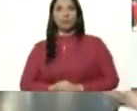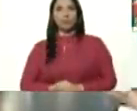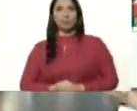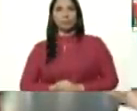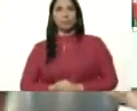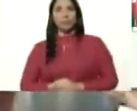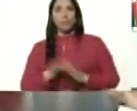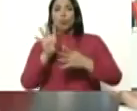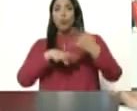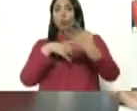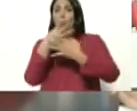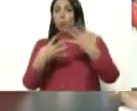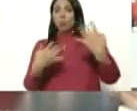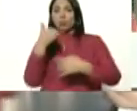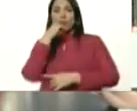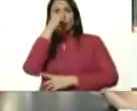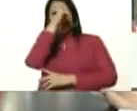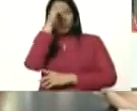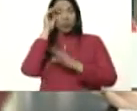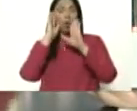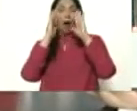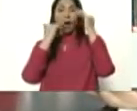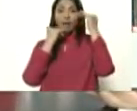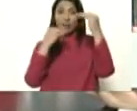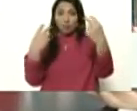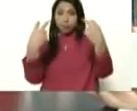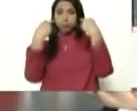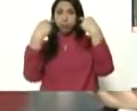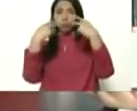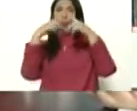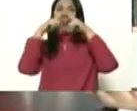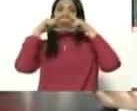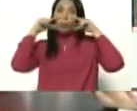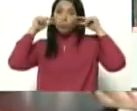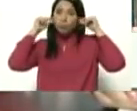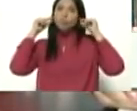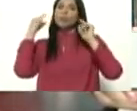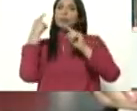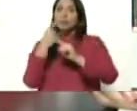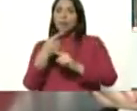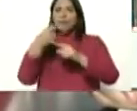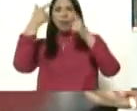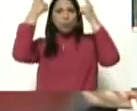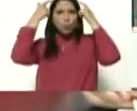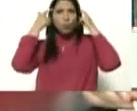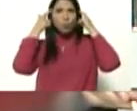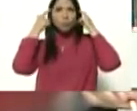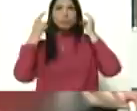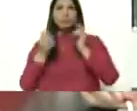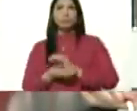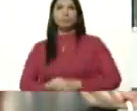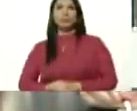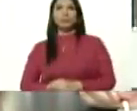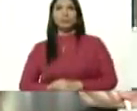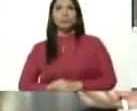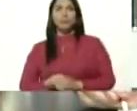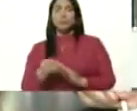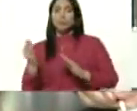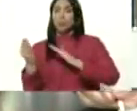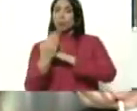Los horarios de sábado y domingo, atención, con su tapaboca, con su gorrito, con su